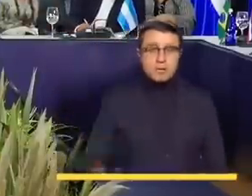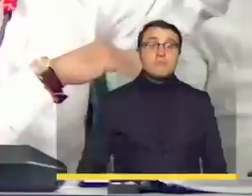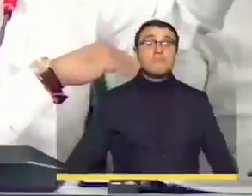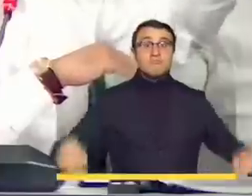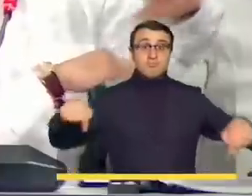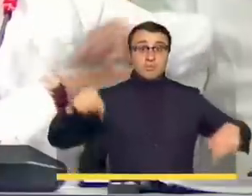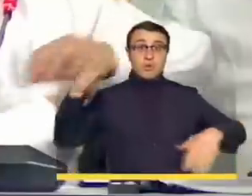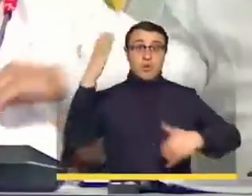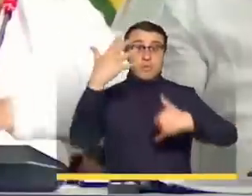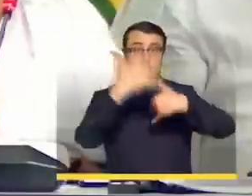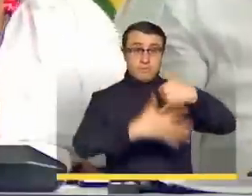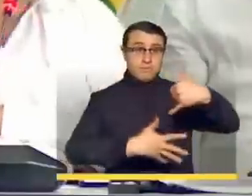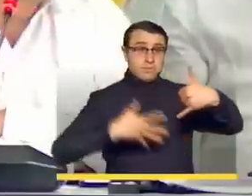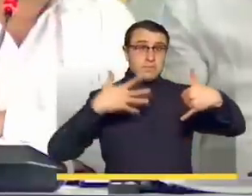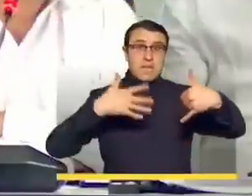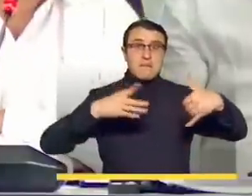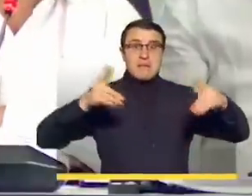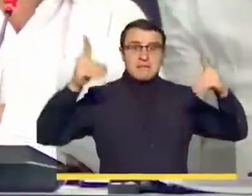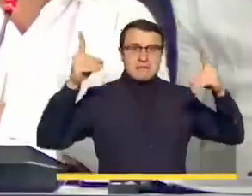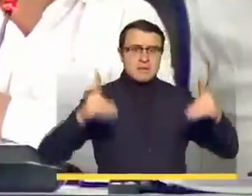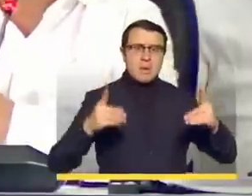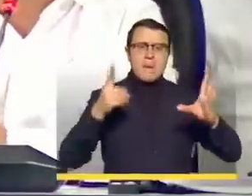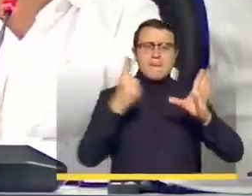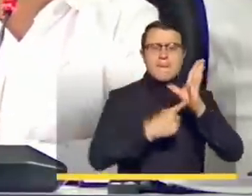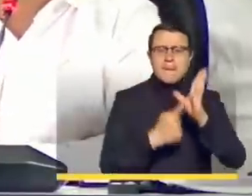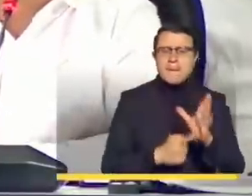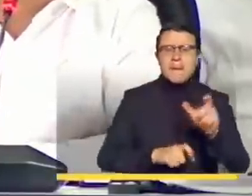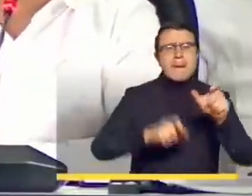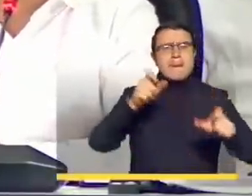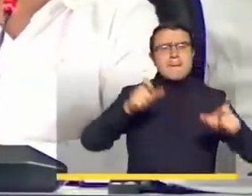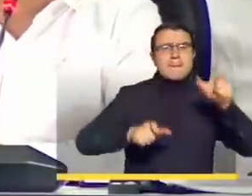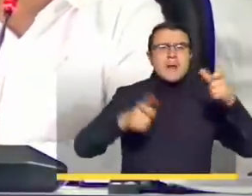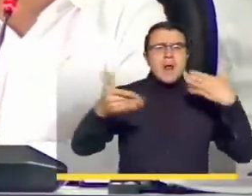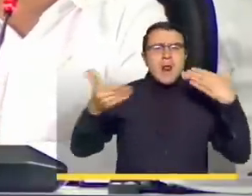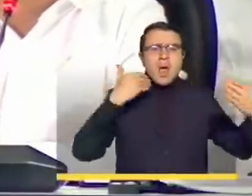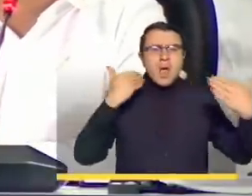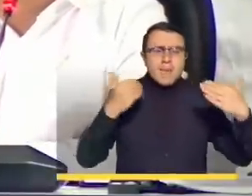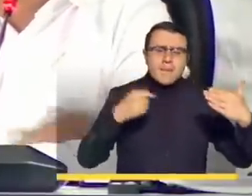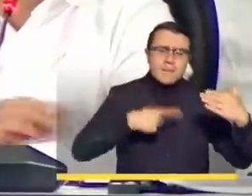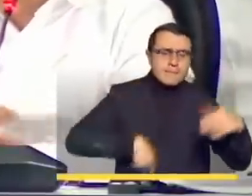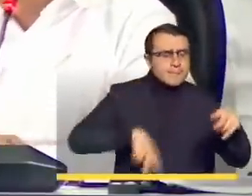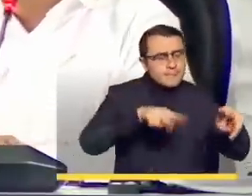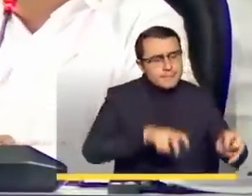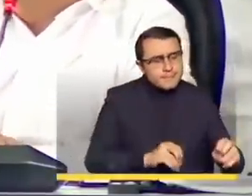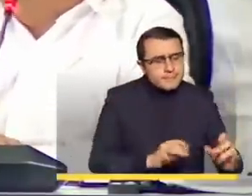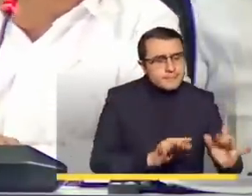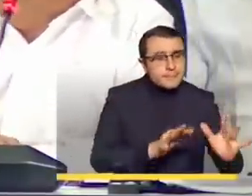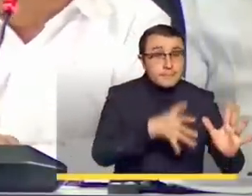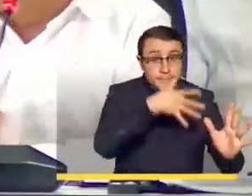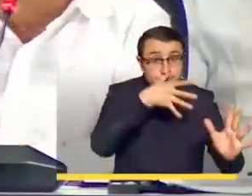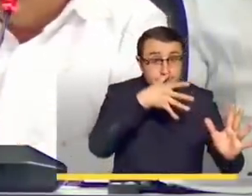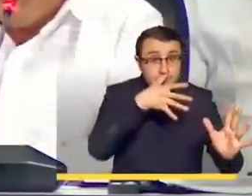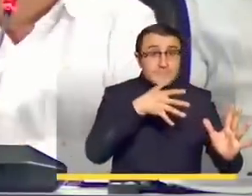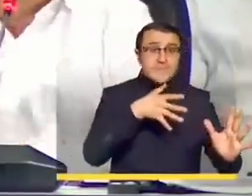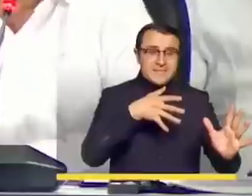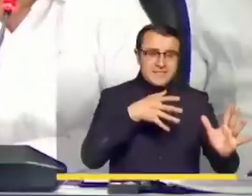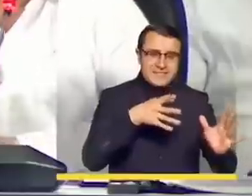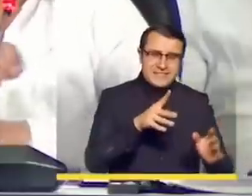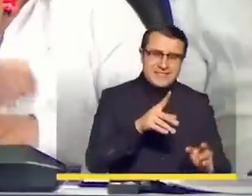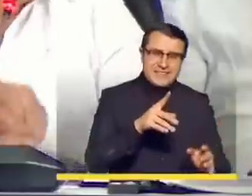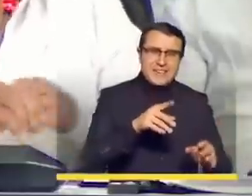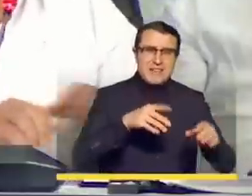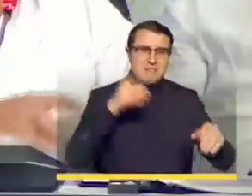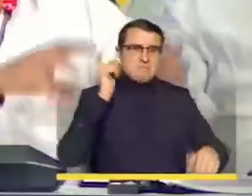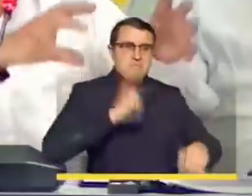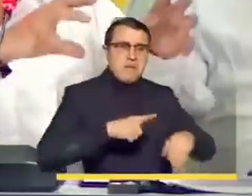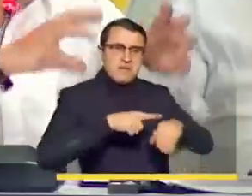fumigar decenas de miles de campesinos con un veneno que se llama glifosato. Sus bebés,